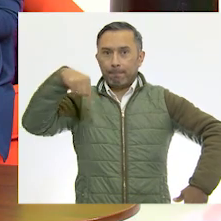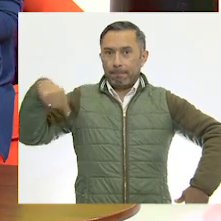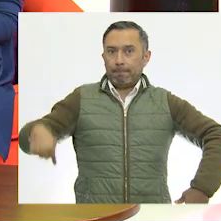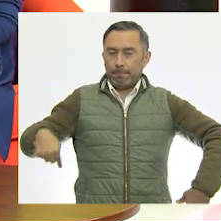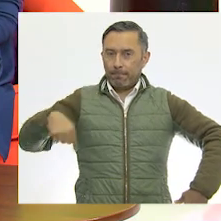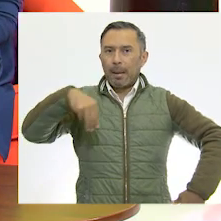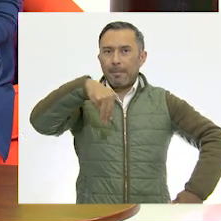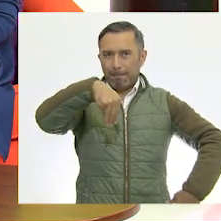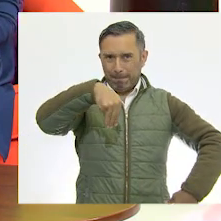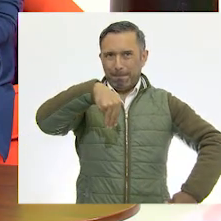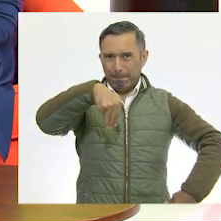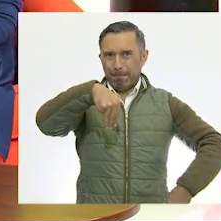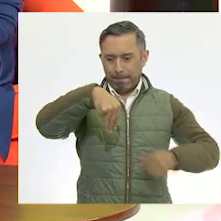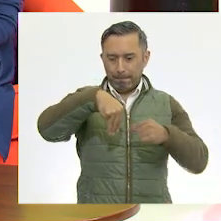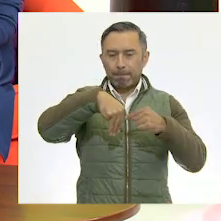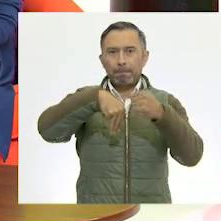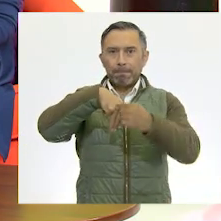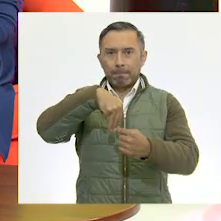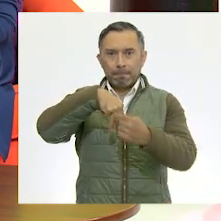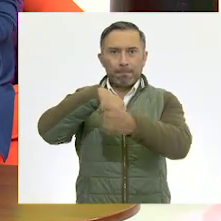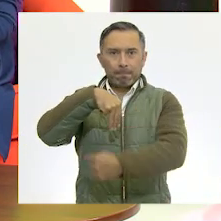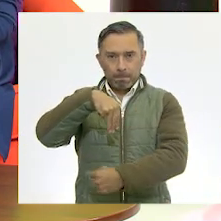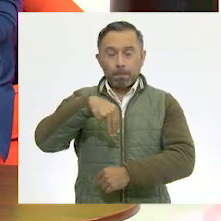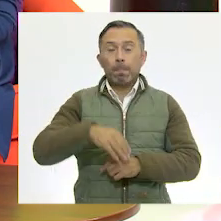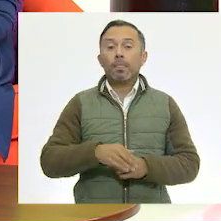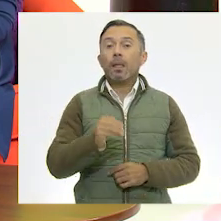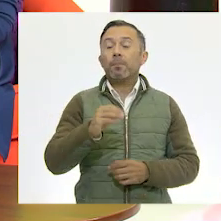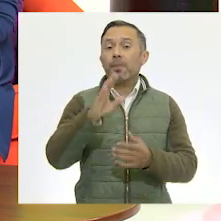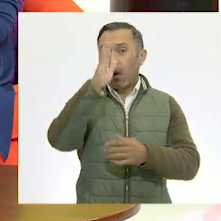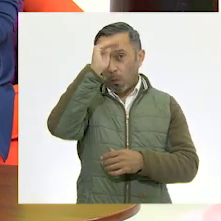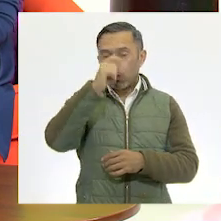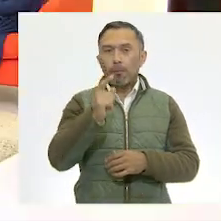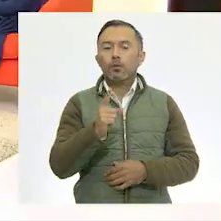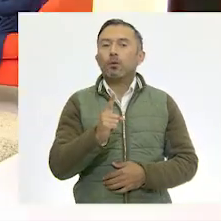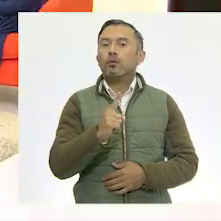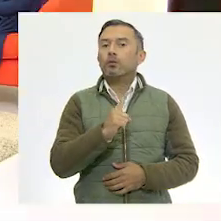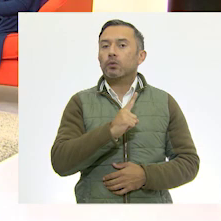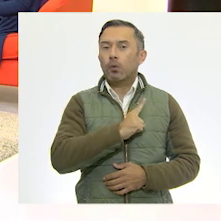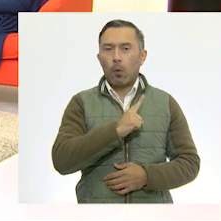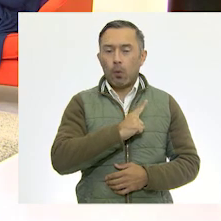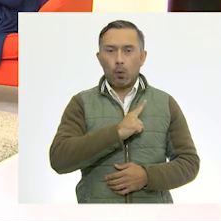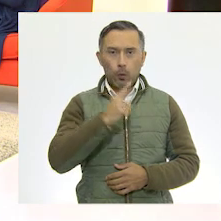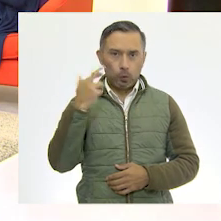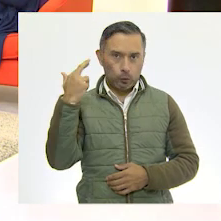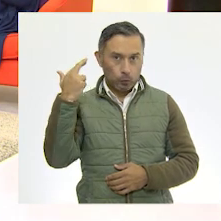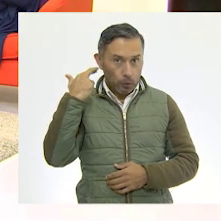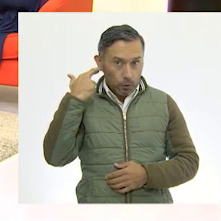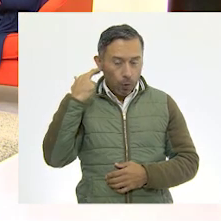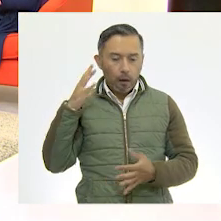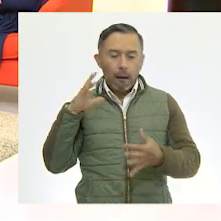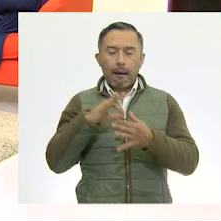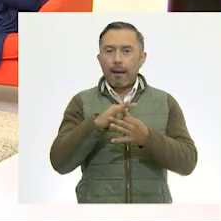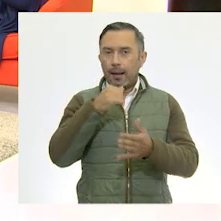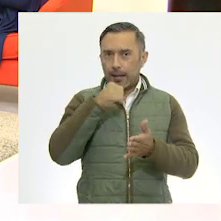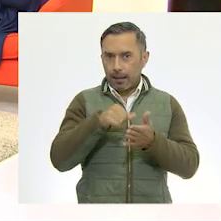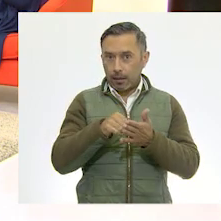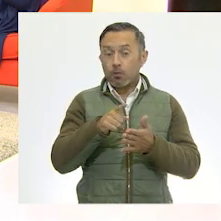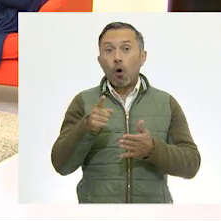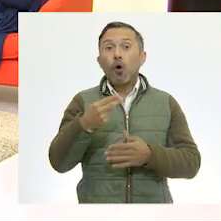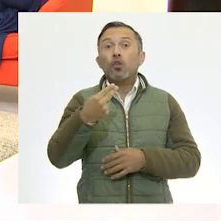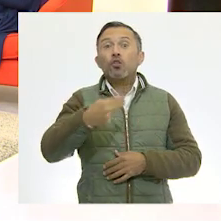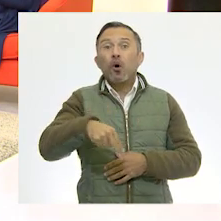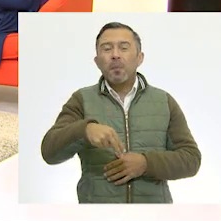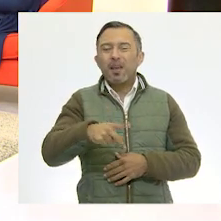Aquí hay que resaltar que solo se trabajan con los sonidos de las letras. No mencionamos el nombre de la letra porque si no confundimos a los niños en